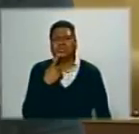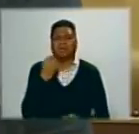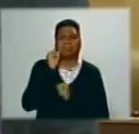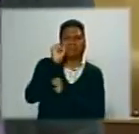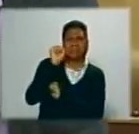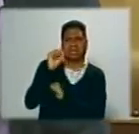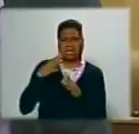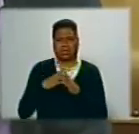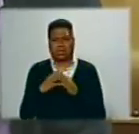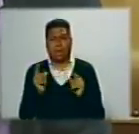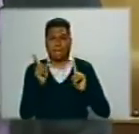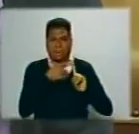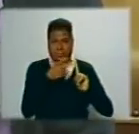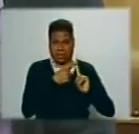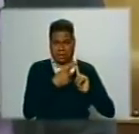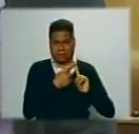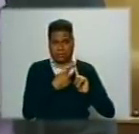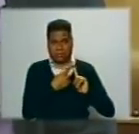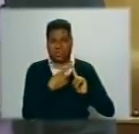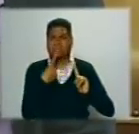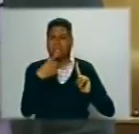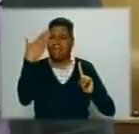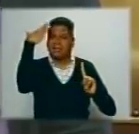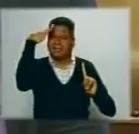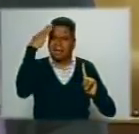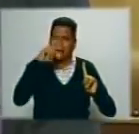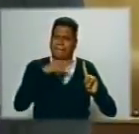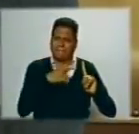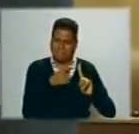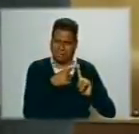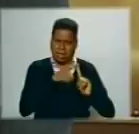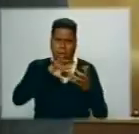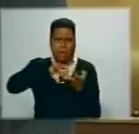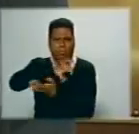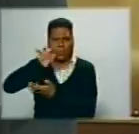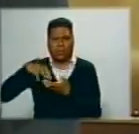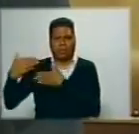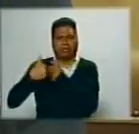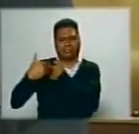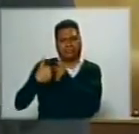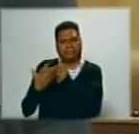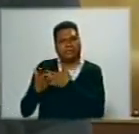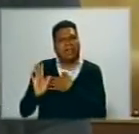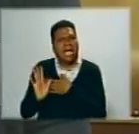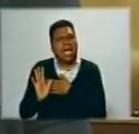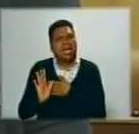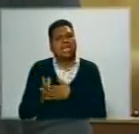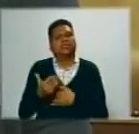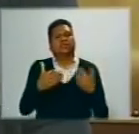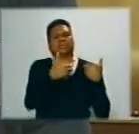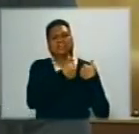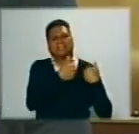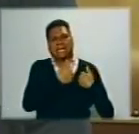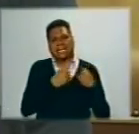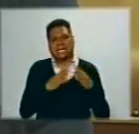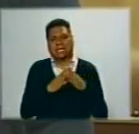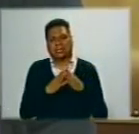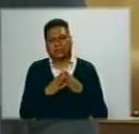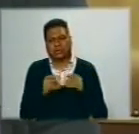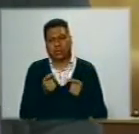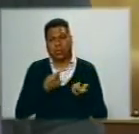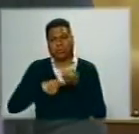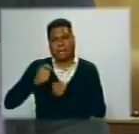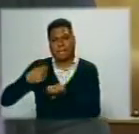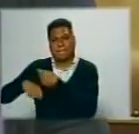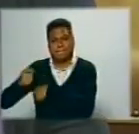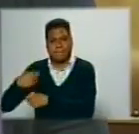Bueno, primero identificarlo como una guerra. ¿Y qué es lo otro que nos hace muchísimo daño aparte de esa comercialización